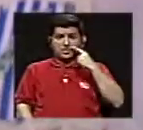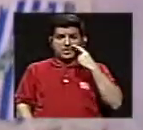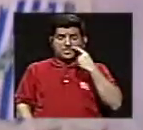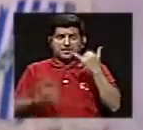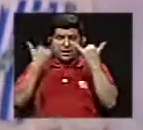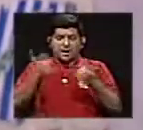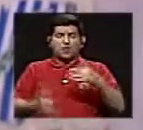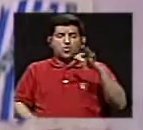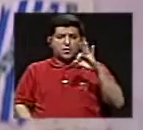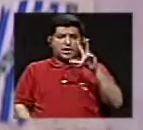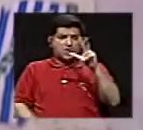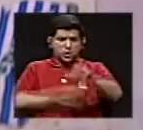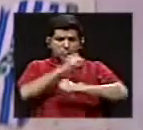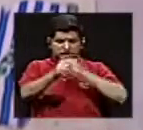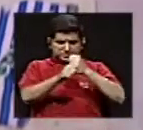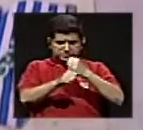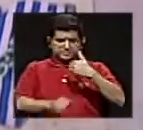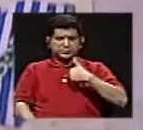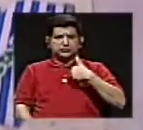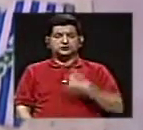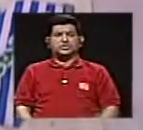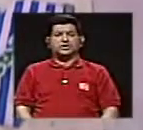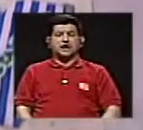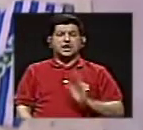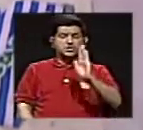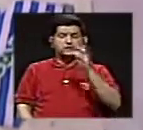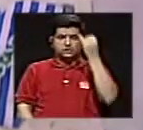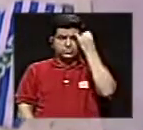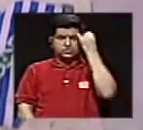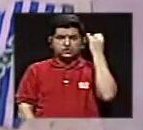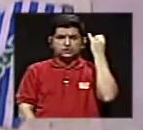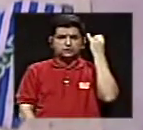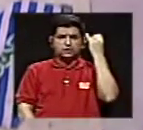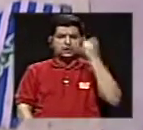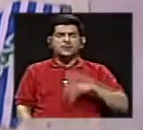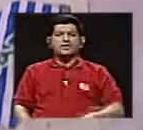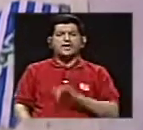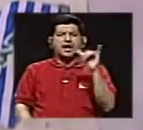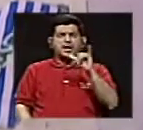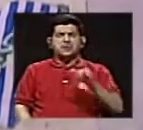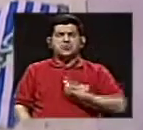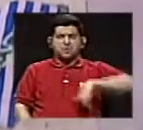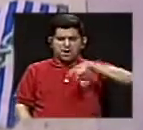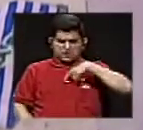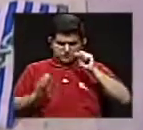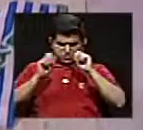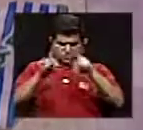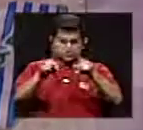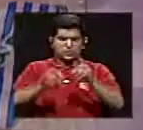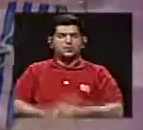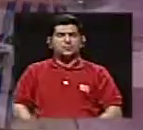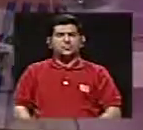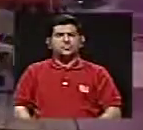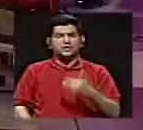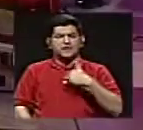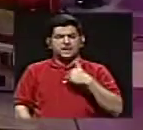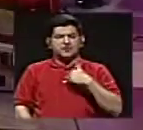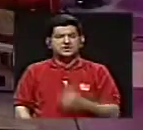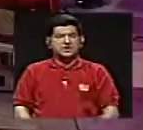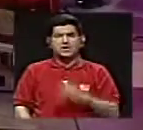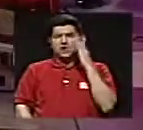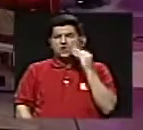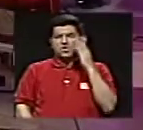tiene 93 años. La idea de él era dejarnos también vivir lo que el abuelo